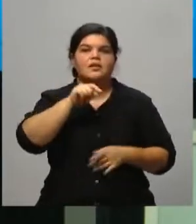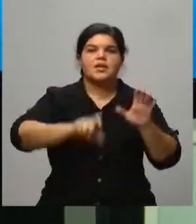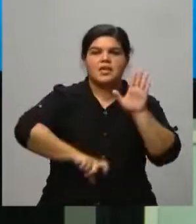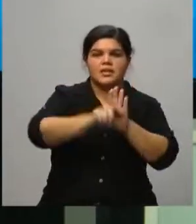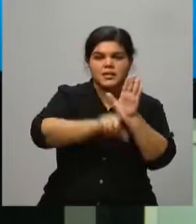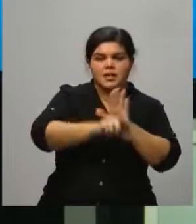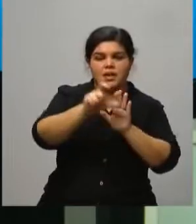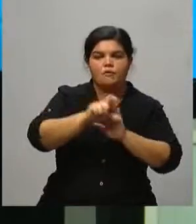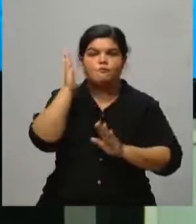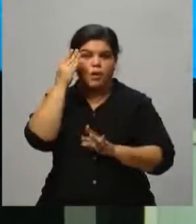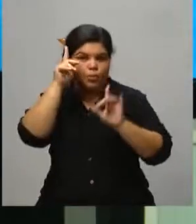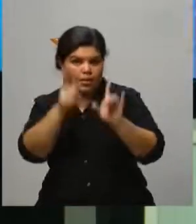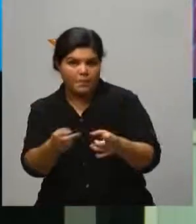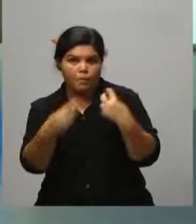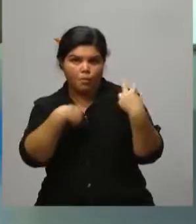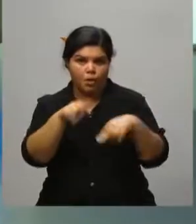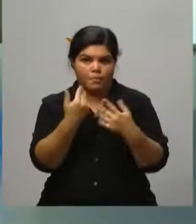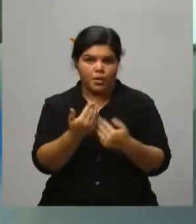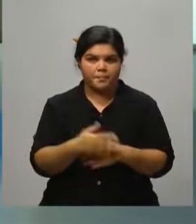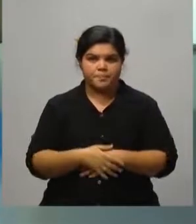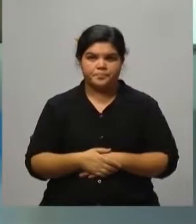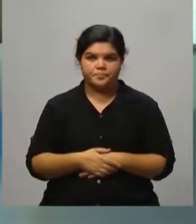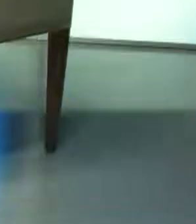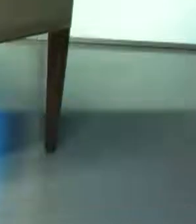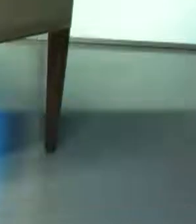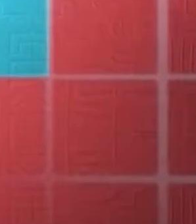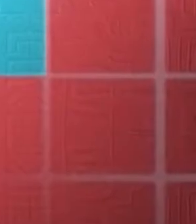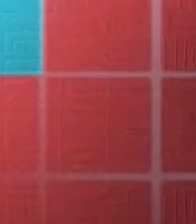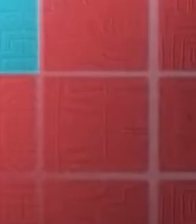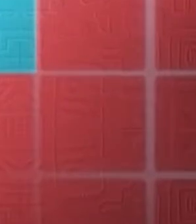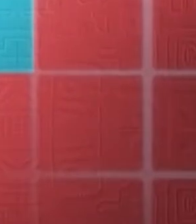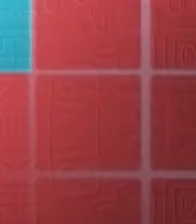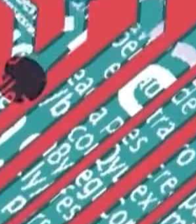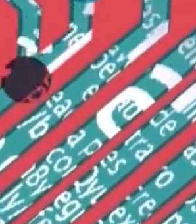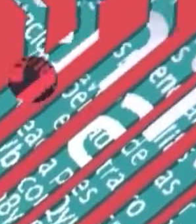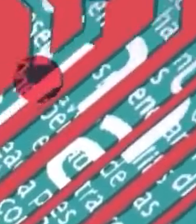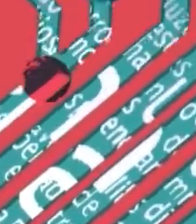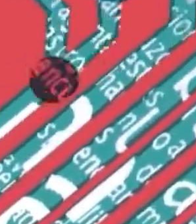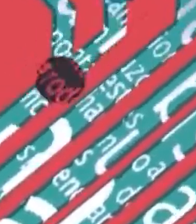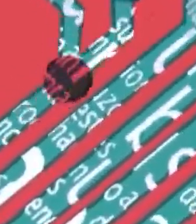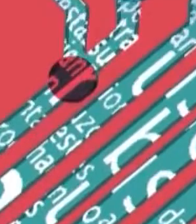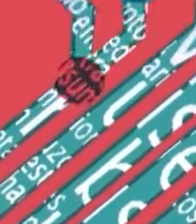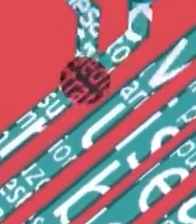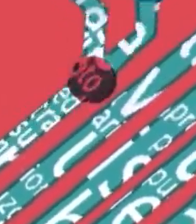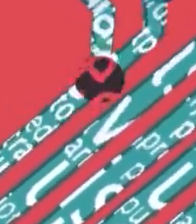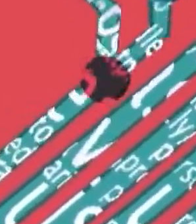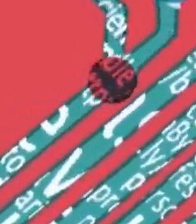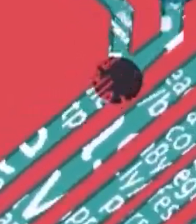comunicación. Creo que, o sea, tiene una personalidad bastante